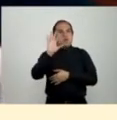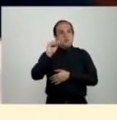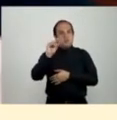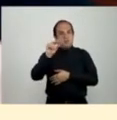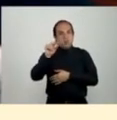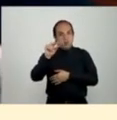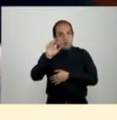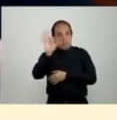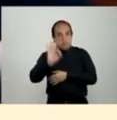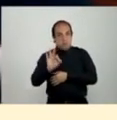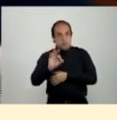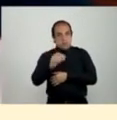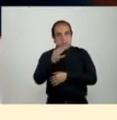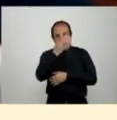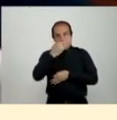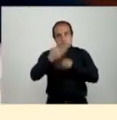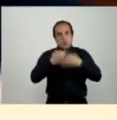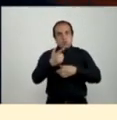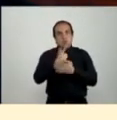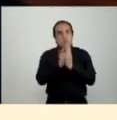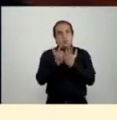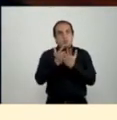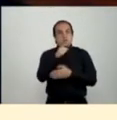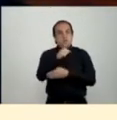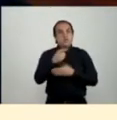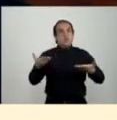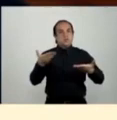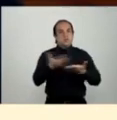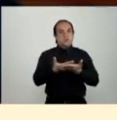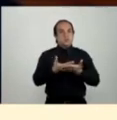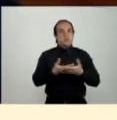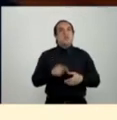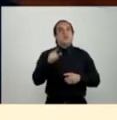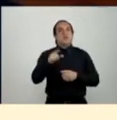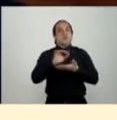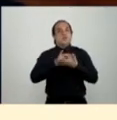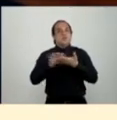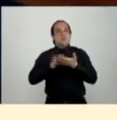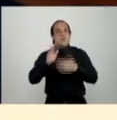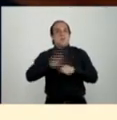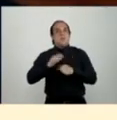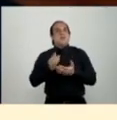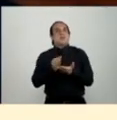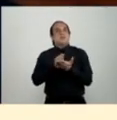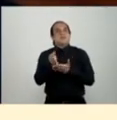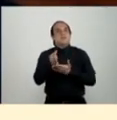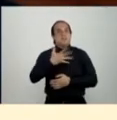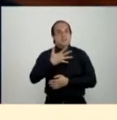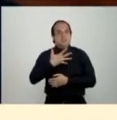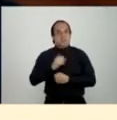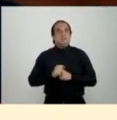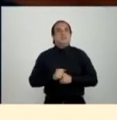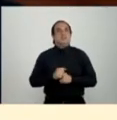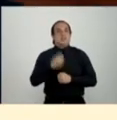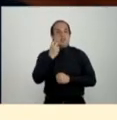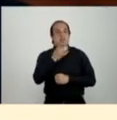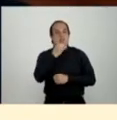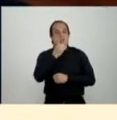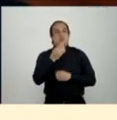libros, en algún momento tú los has presentado. O sea, eres uno de los lectores más fieles que tengo. Eso lo puedo decir con mucho